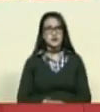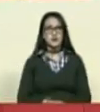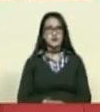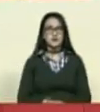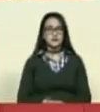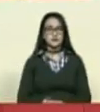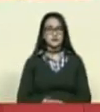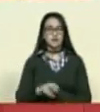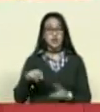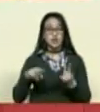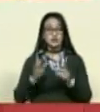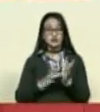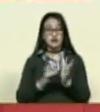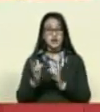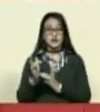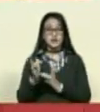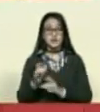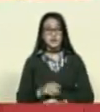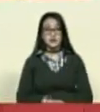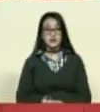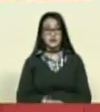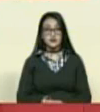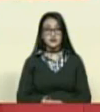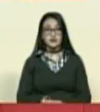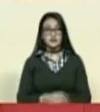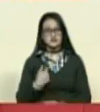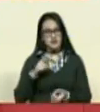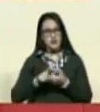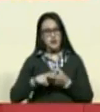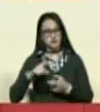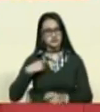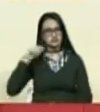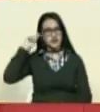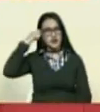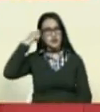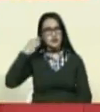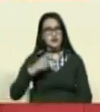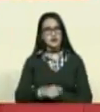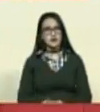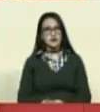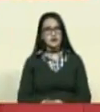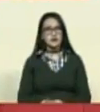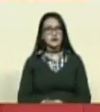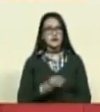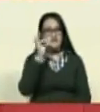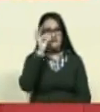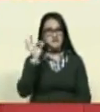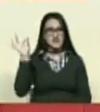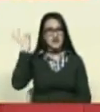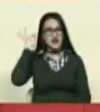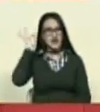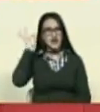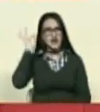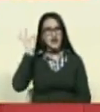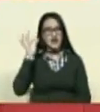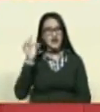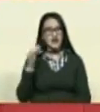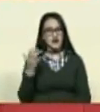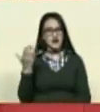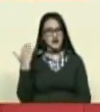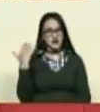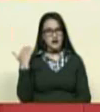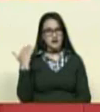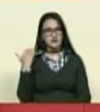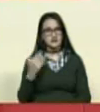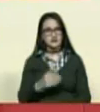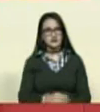El 12 de abril, Cilia debe recordar, el actual fiscal general de la República,